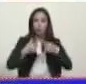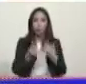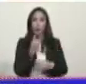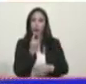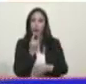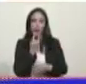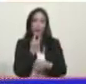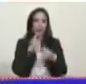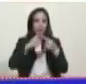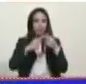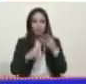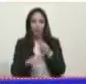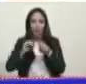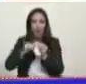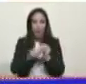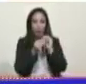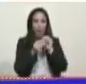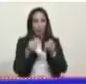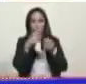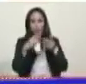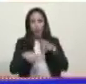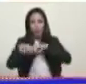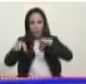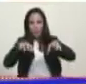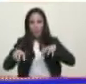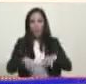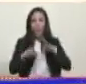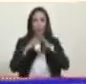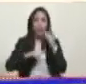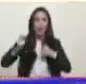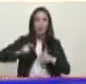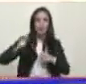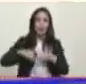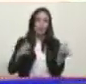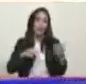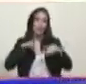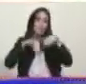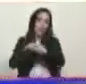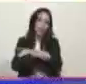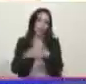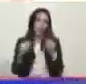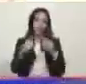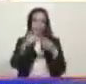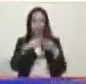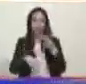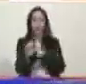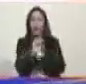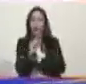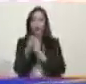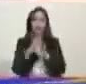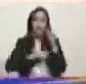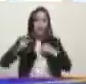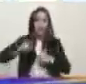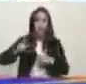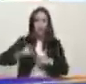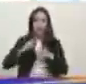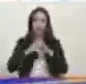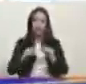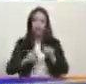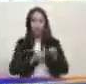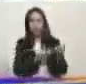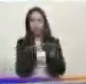batería, repuestos, partes, autopartes, etcétera, etcétera, etcétera.